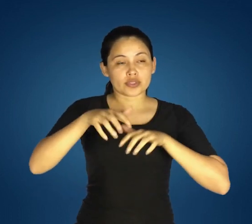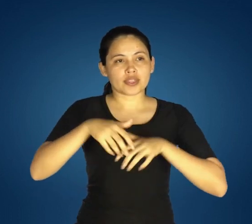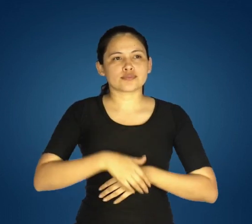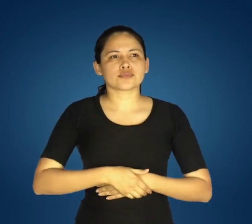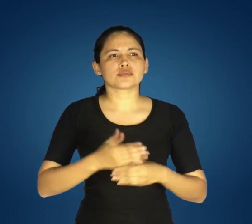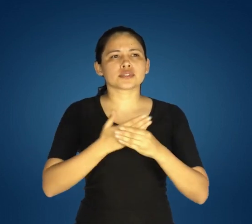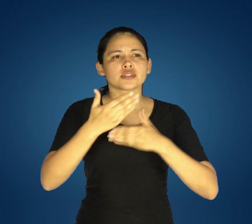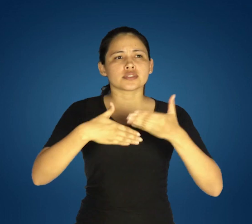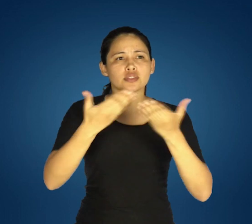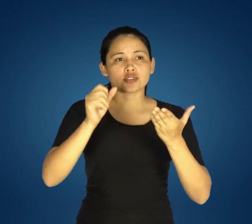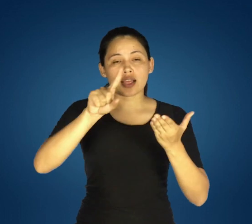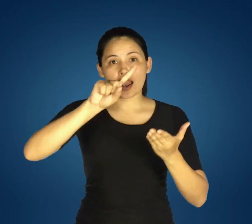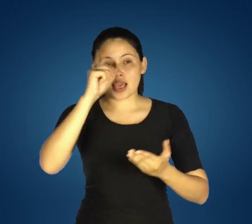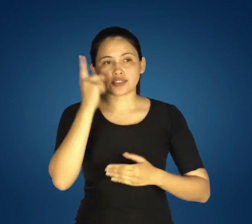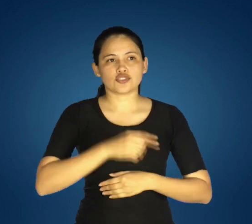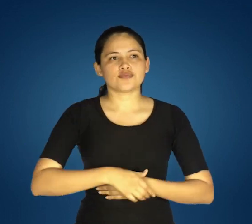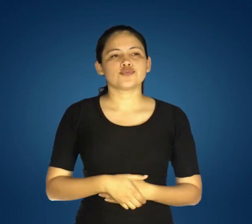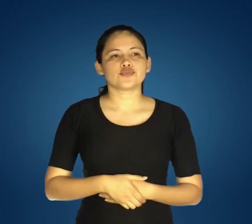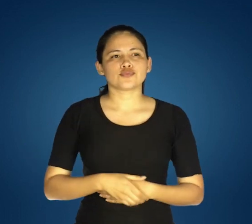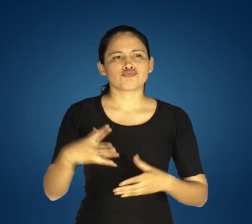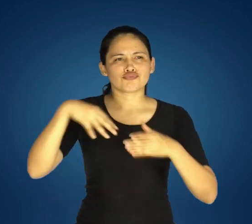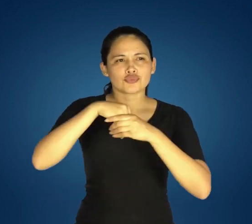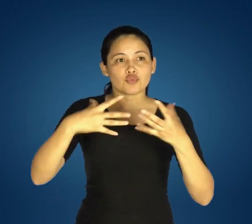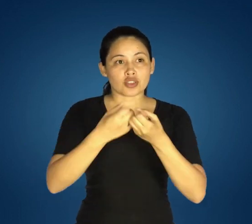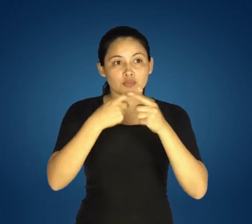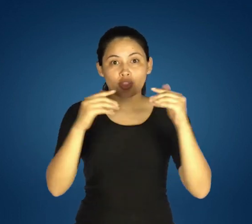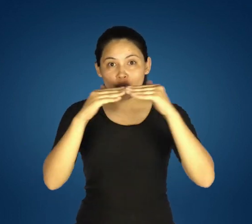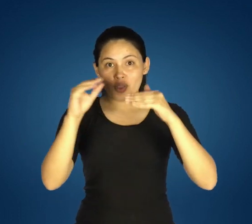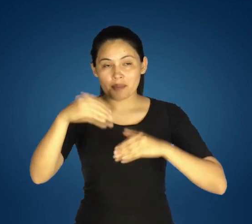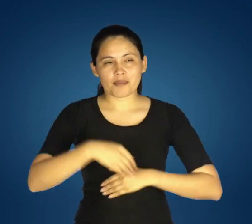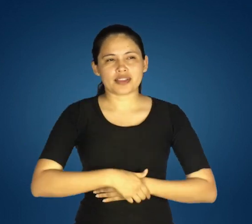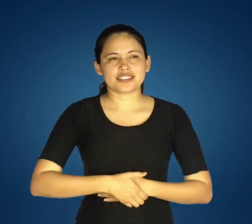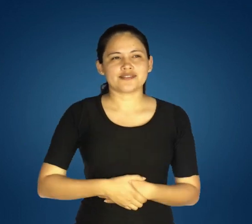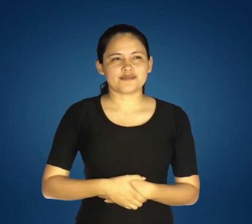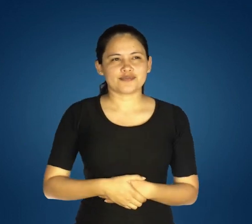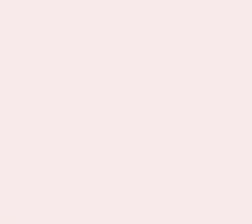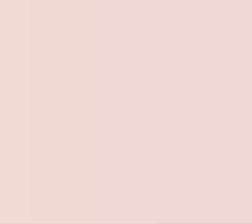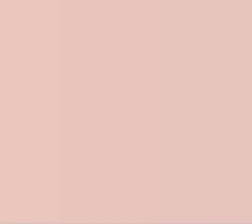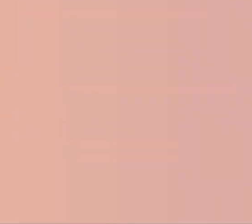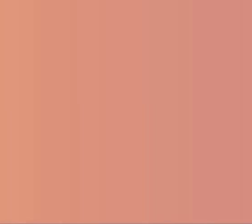Ministerio de Desarrollo Social de la Nación, en conjunto con Fundación Por Igual Más.